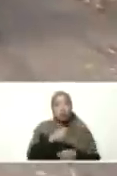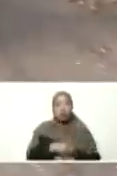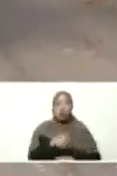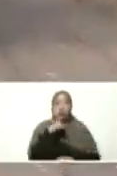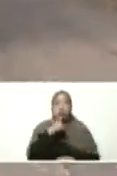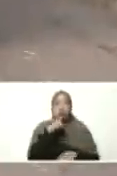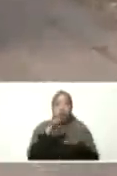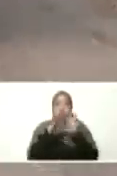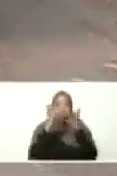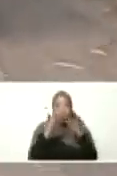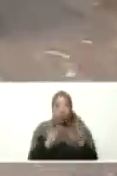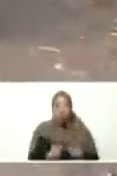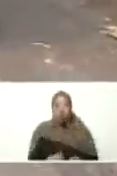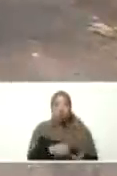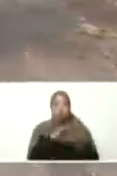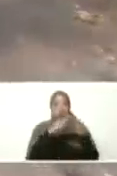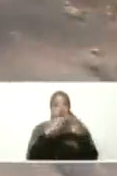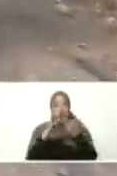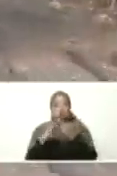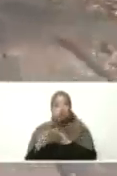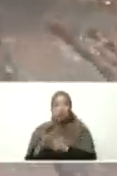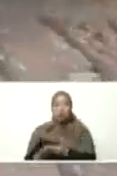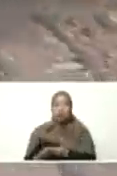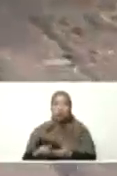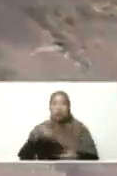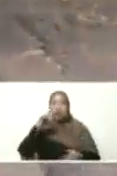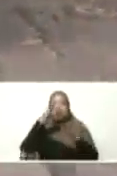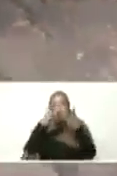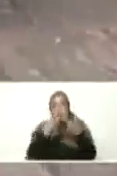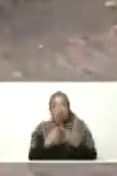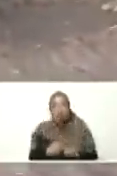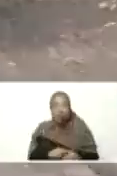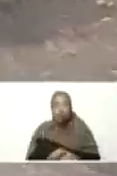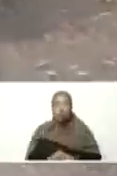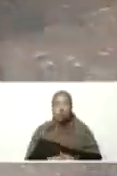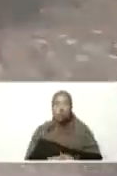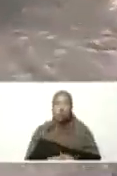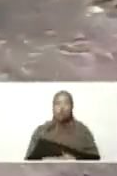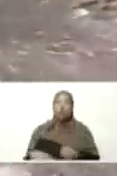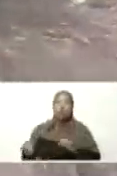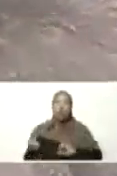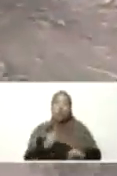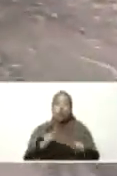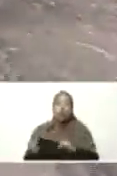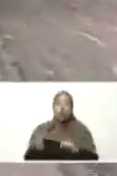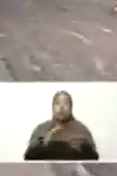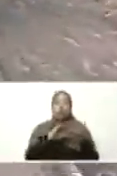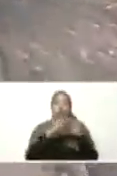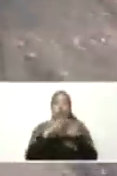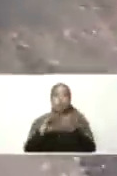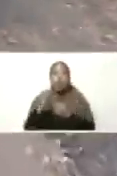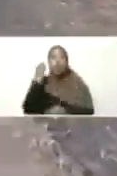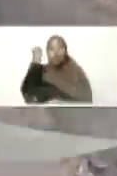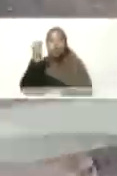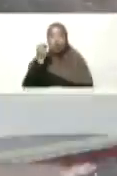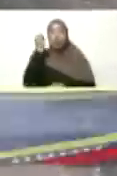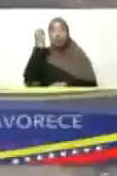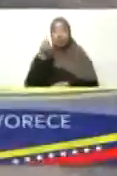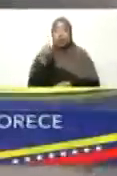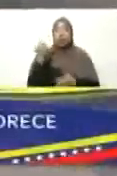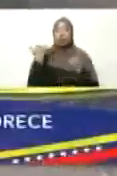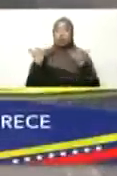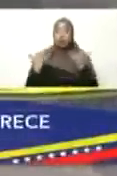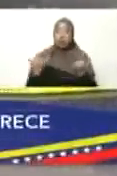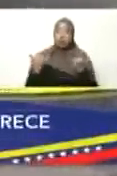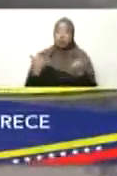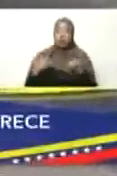del número de consejos comunales, de expansión del número de comunas, de organización. Yo creo que hemos llegado al momento